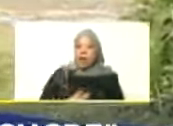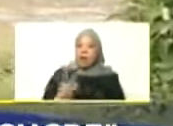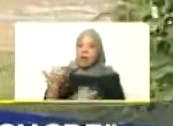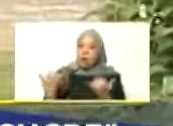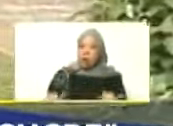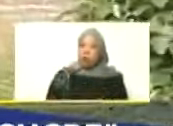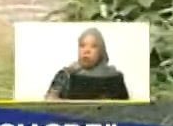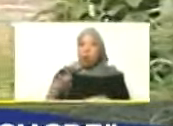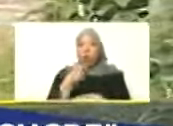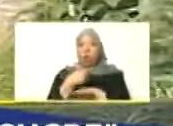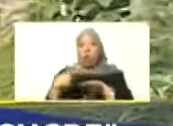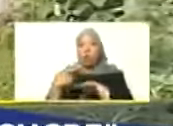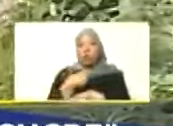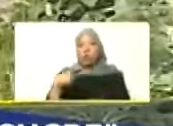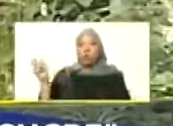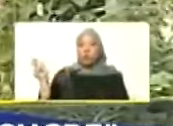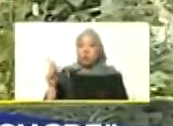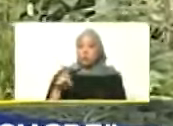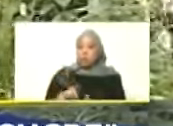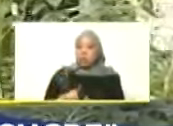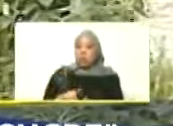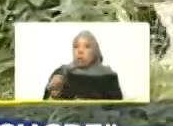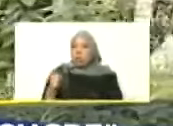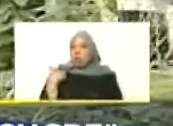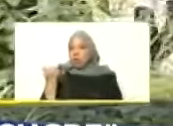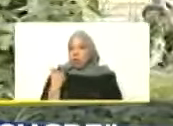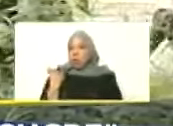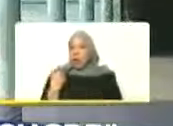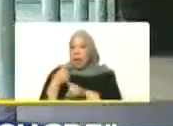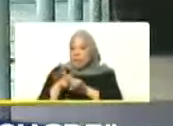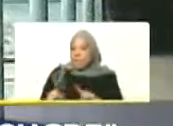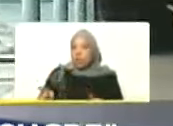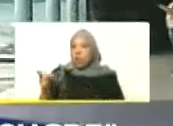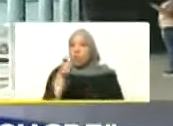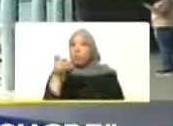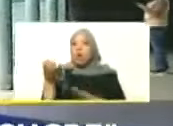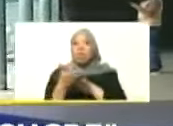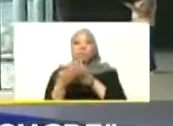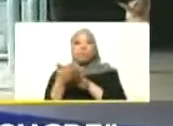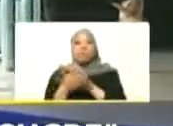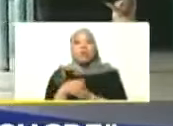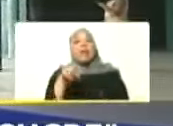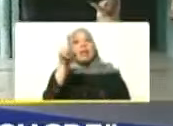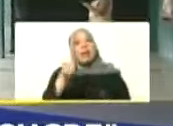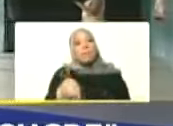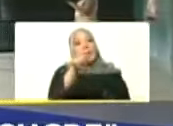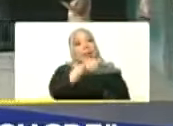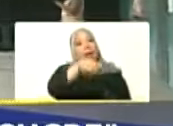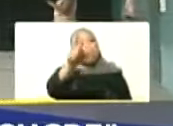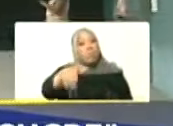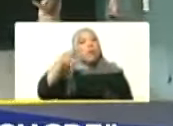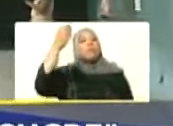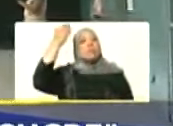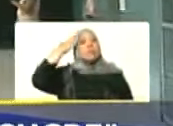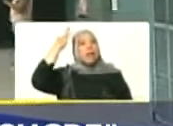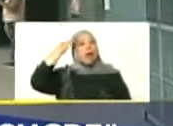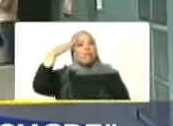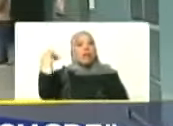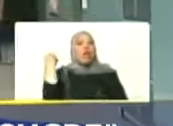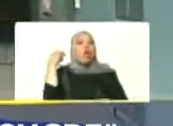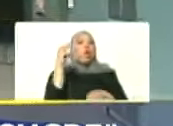o un gobernador en cualquiera de los otros casos, y solucionar un problema, sino que también el pueblo se empodere,